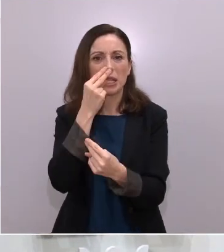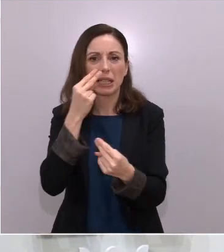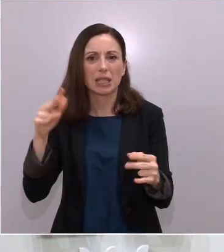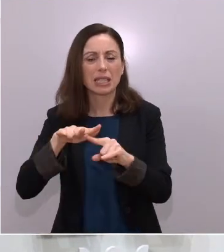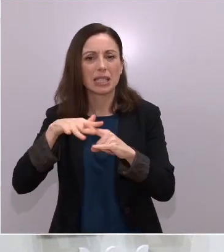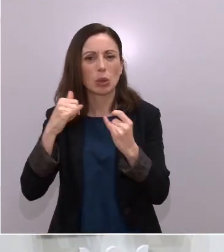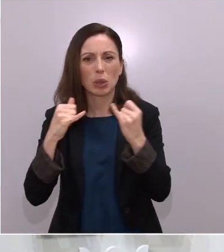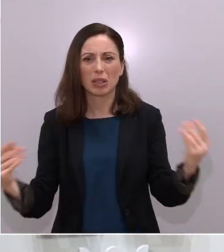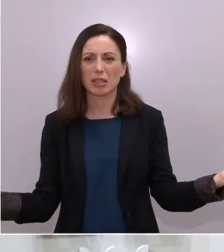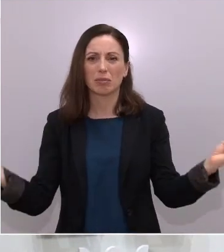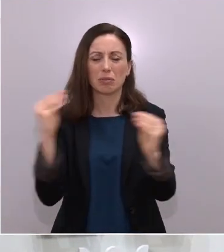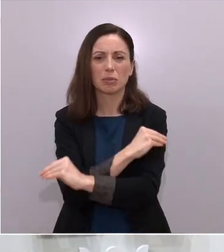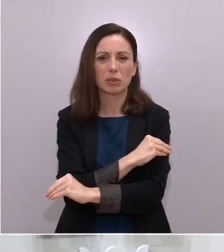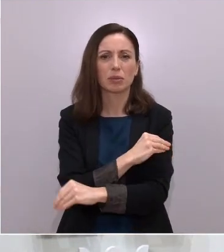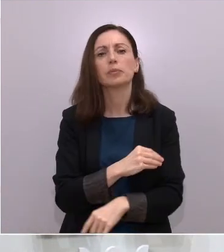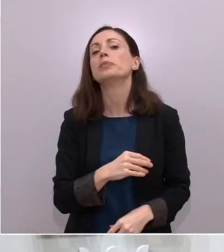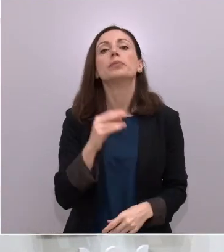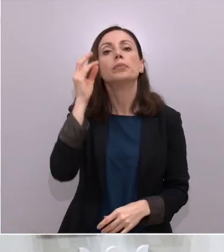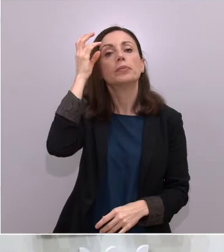crisis, en un momento de extraordinaria dificultad.